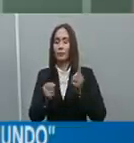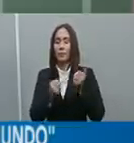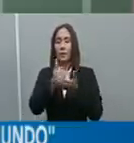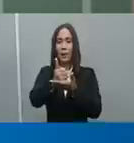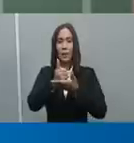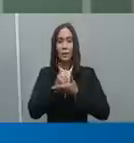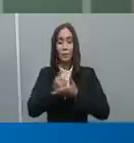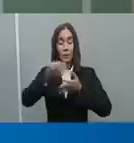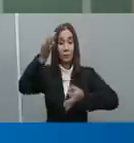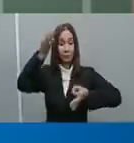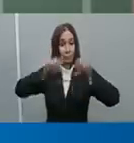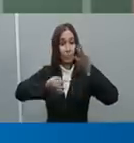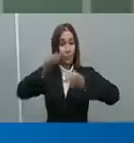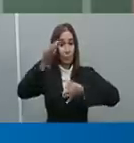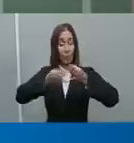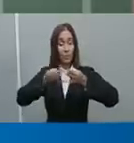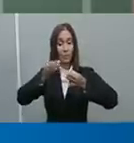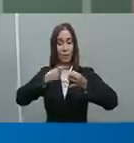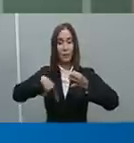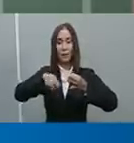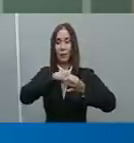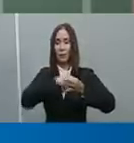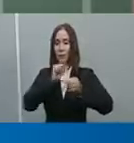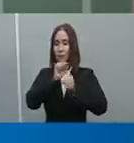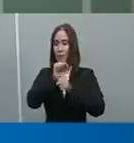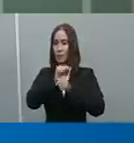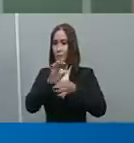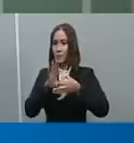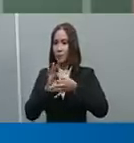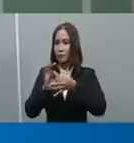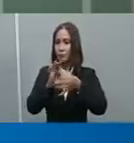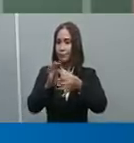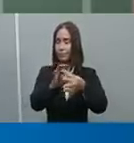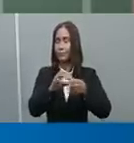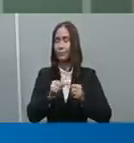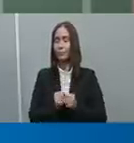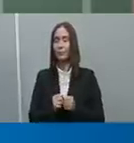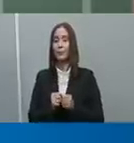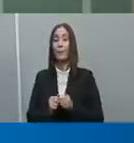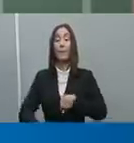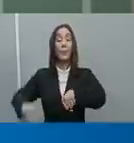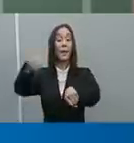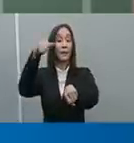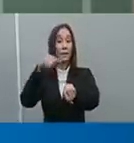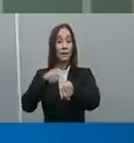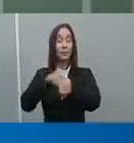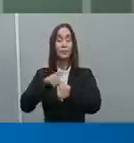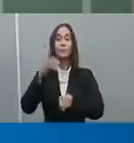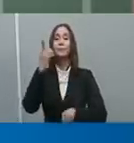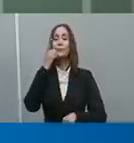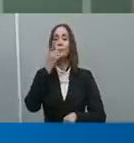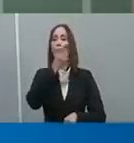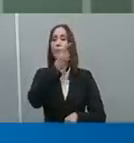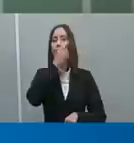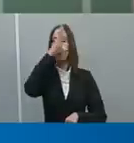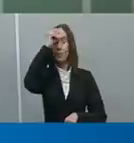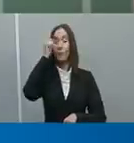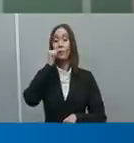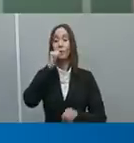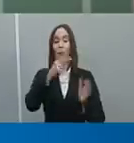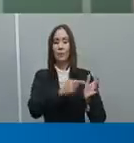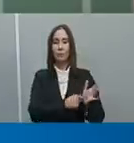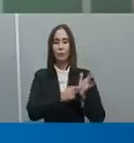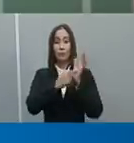solidaridad y justicia que hemos ido trazando juntos. Es el momento de que los dominicanos y las dominicanas